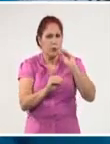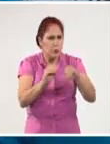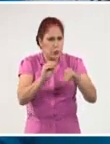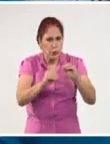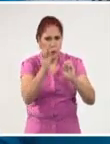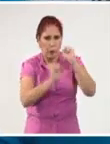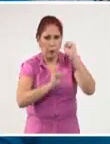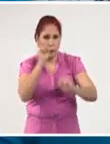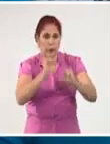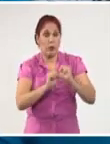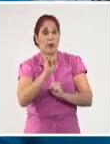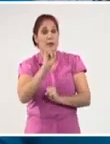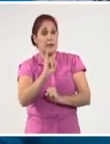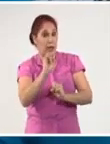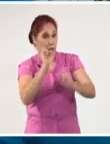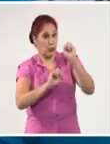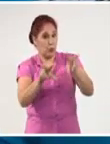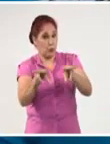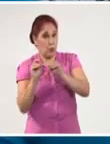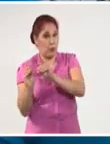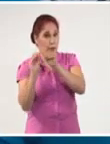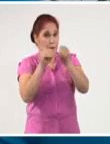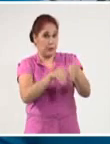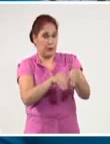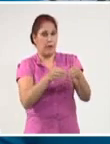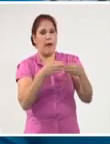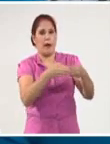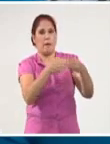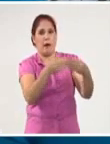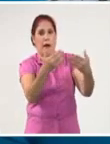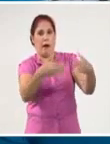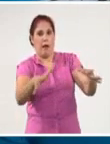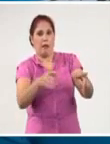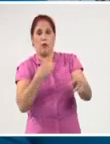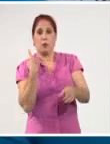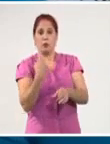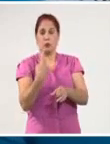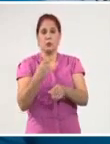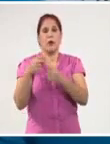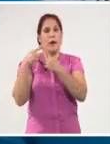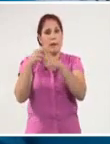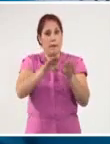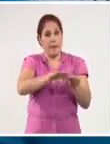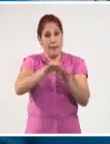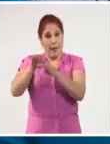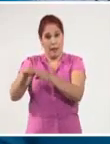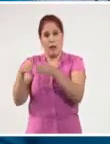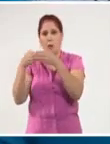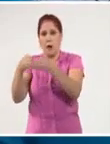de 6 motores nuevos a embarcaciones grandes de nuestra flota, con la que